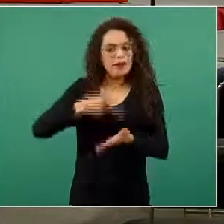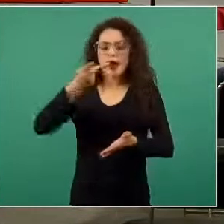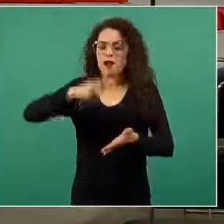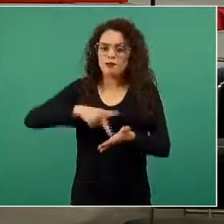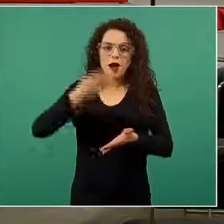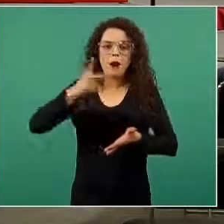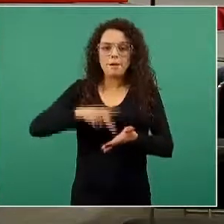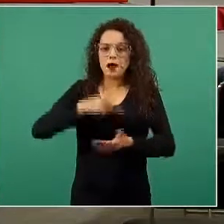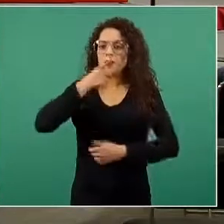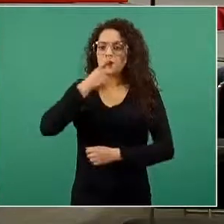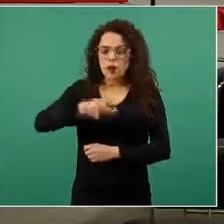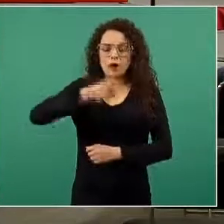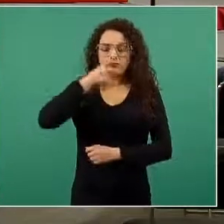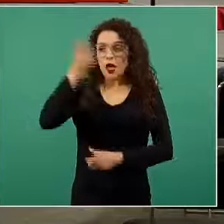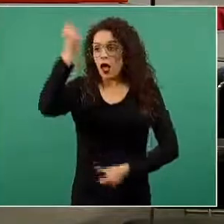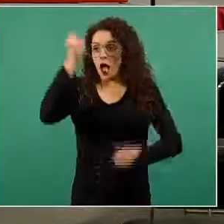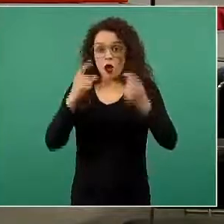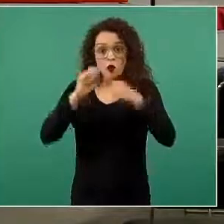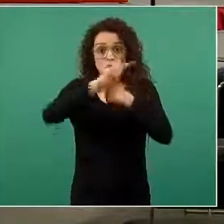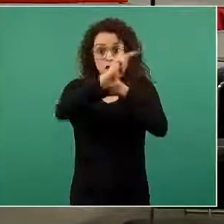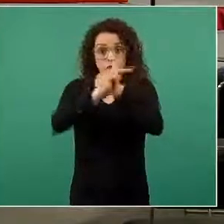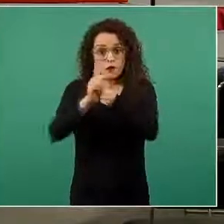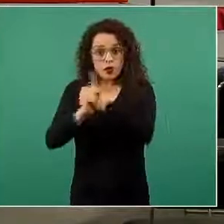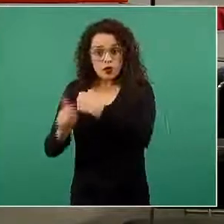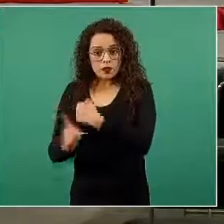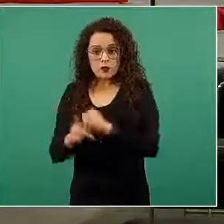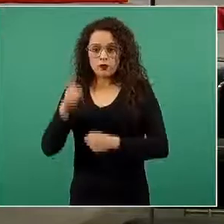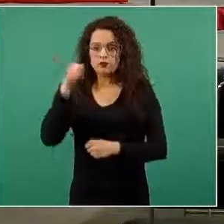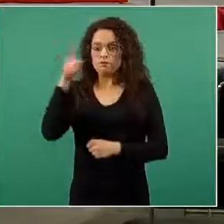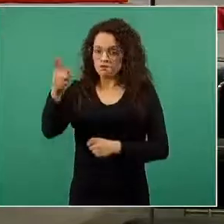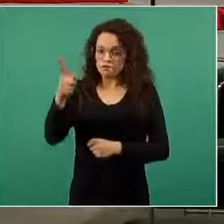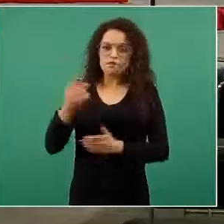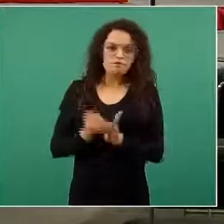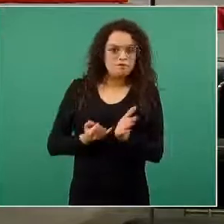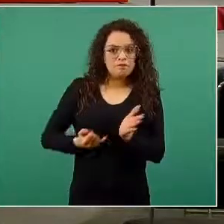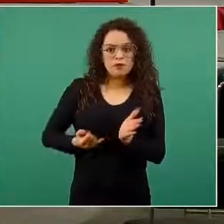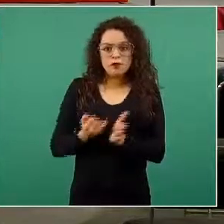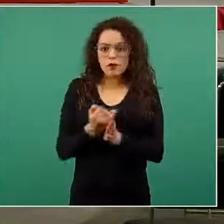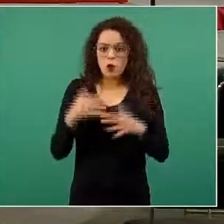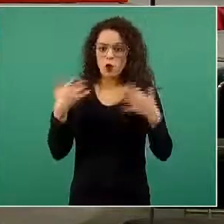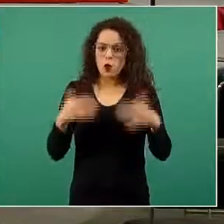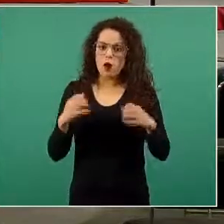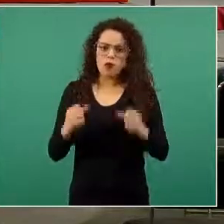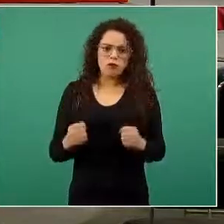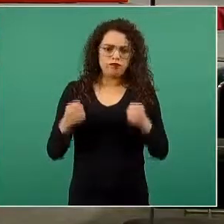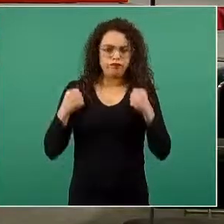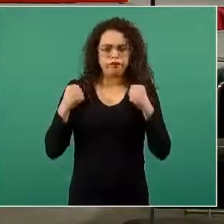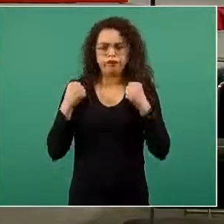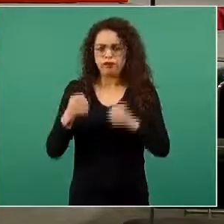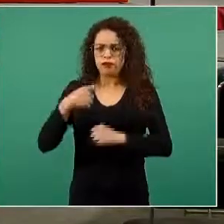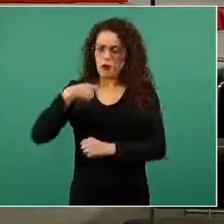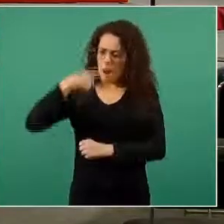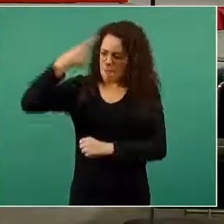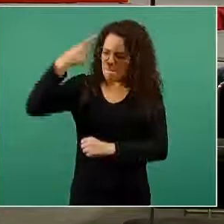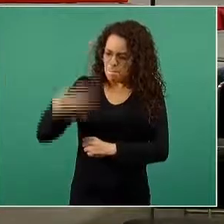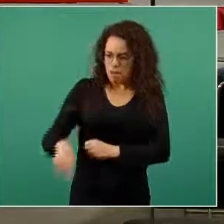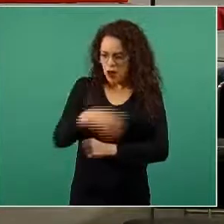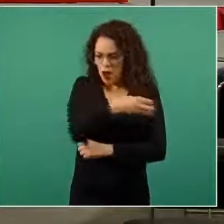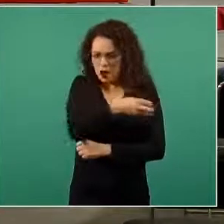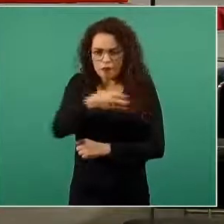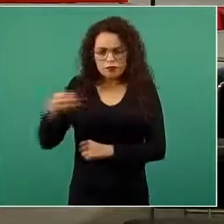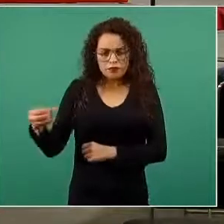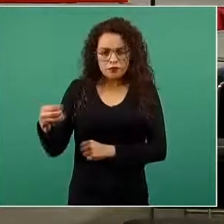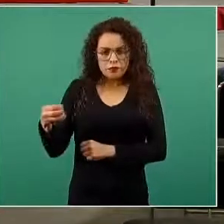vez. En algunos países se tomaron decisiones verticales, decisiones de imponer estados de